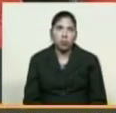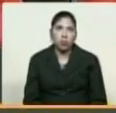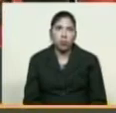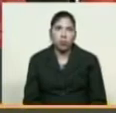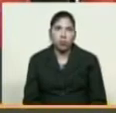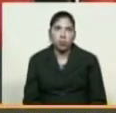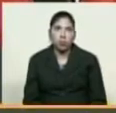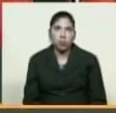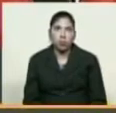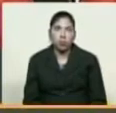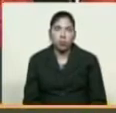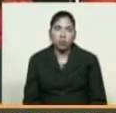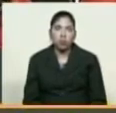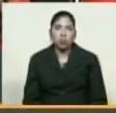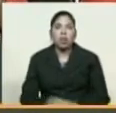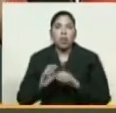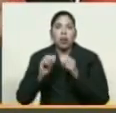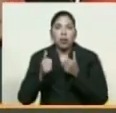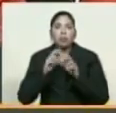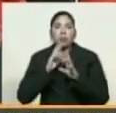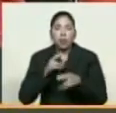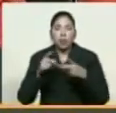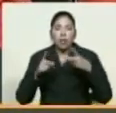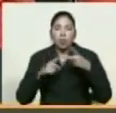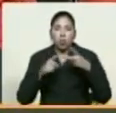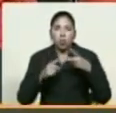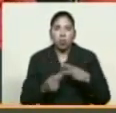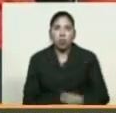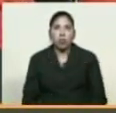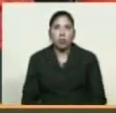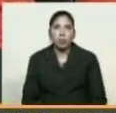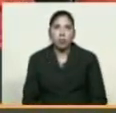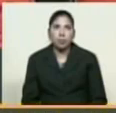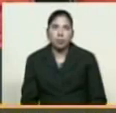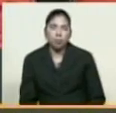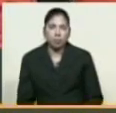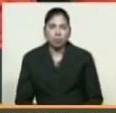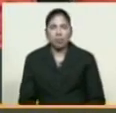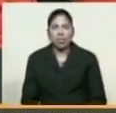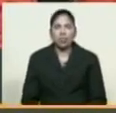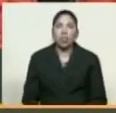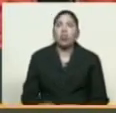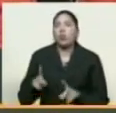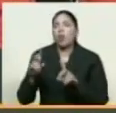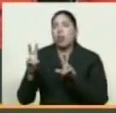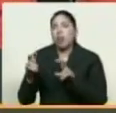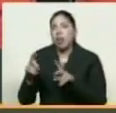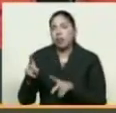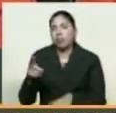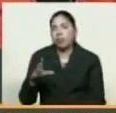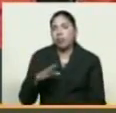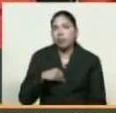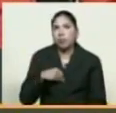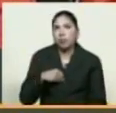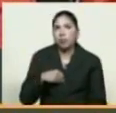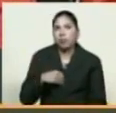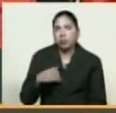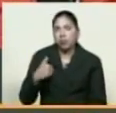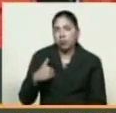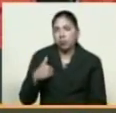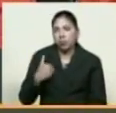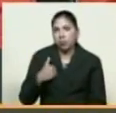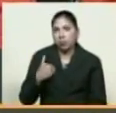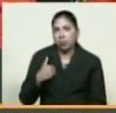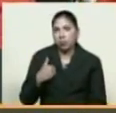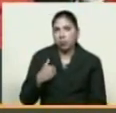última pregunta, ¿no? En verdad no nos extraña, Macri prefiere reconocer a Hernández en